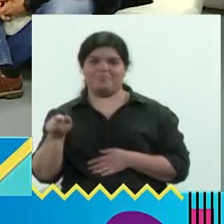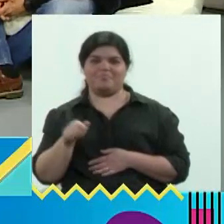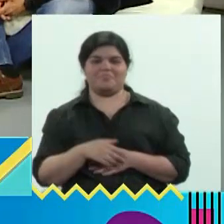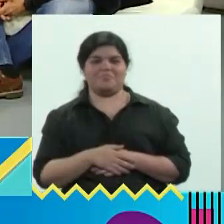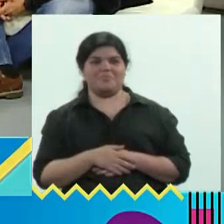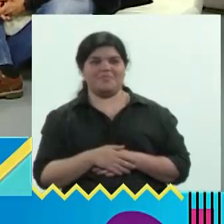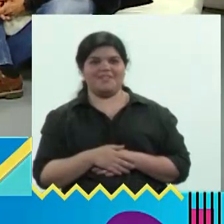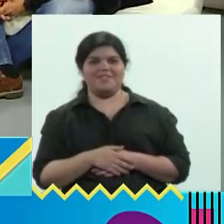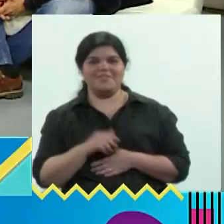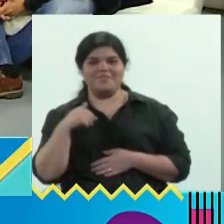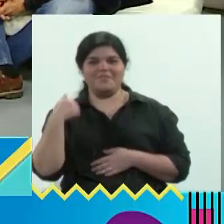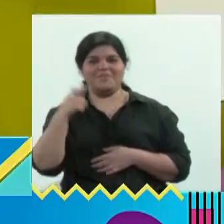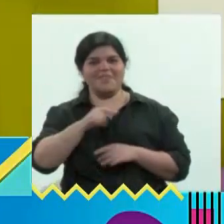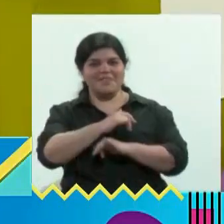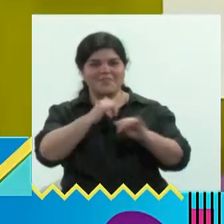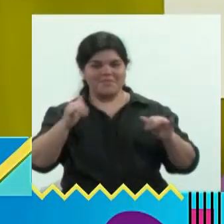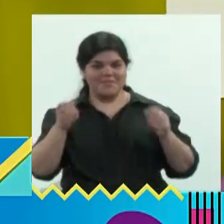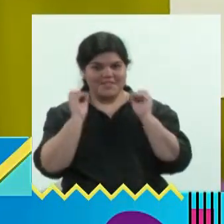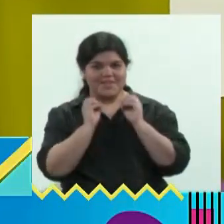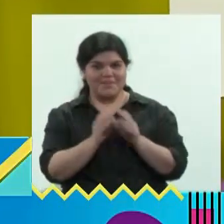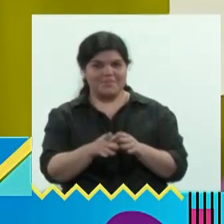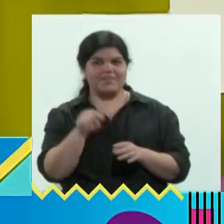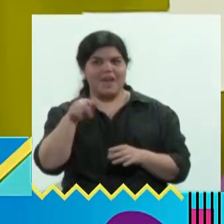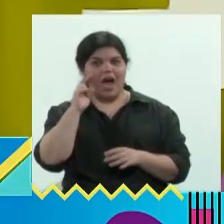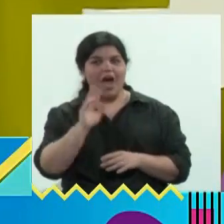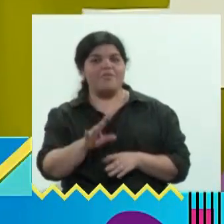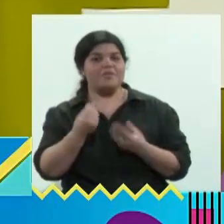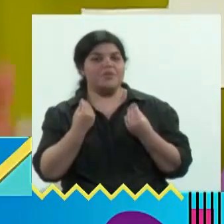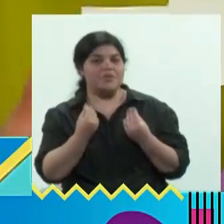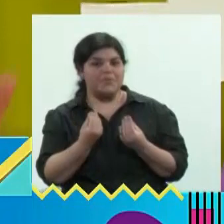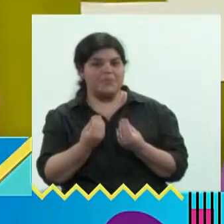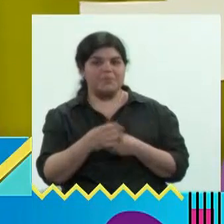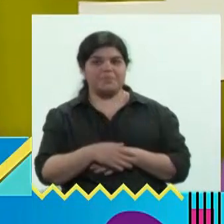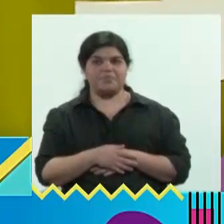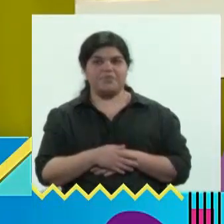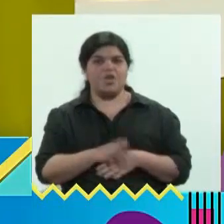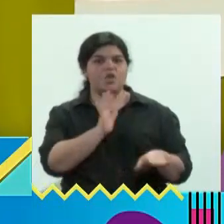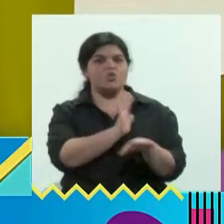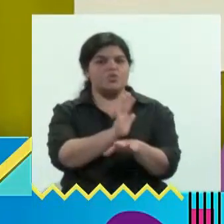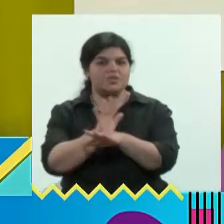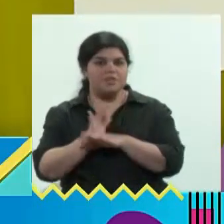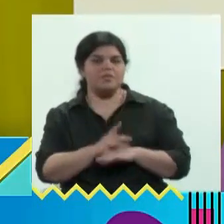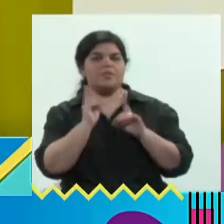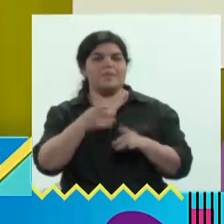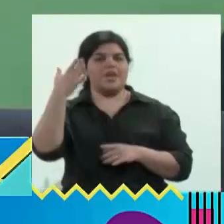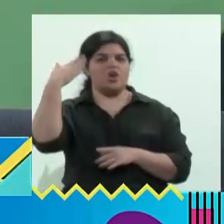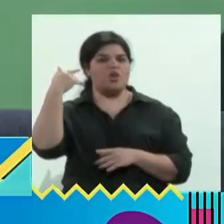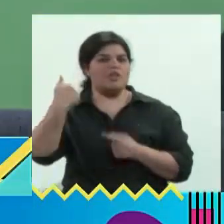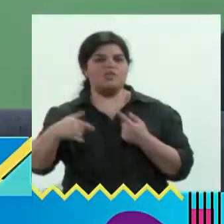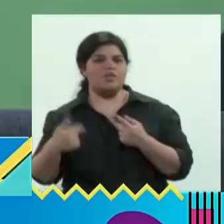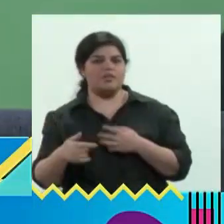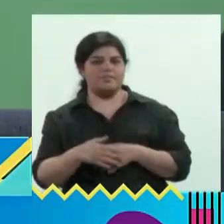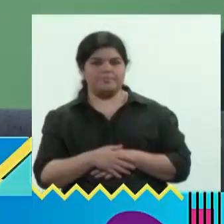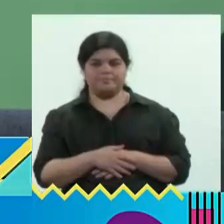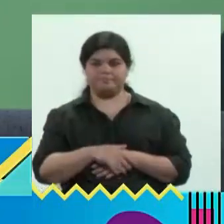ahora sí, Caro, vamos a la información y arrancamos a ver qué se trata, los conceptos que hemos dicho y el congreso que se desarrolló. Así es, vamos entonces